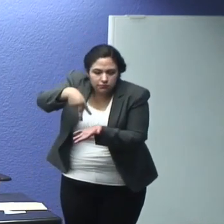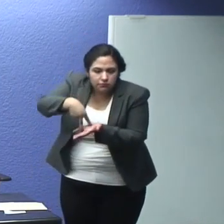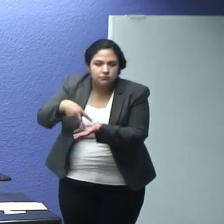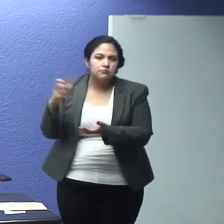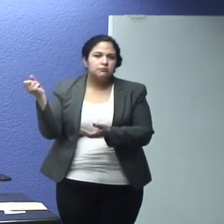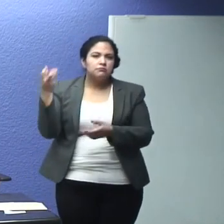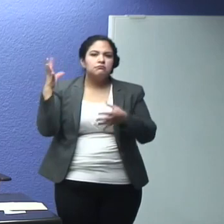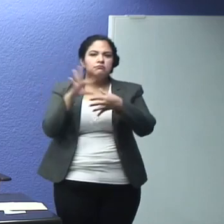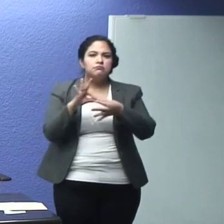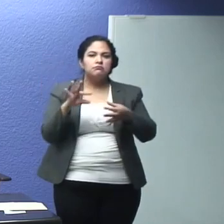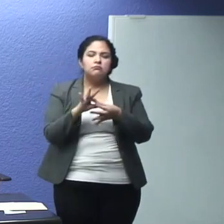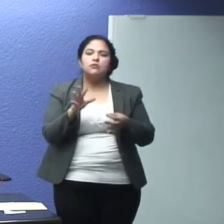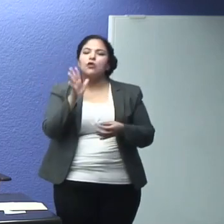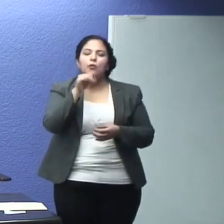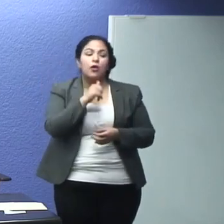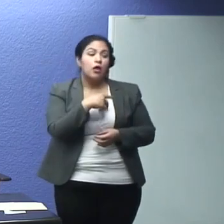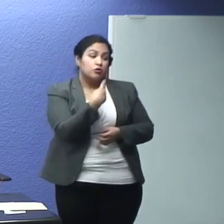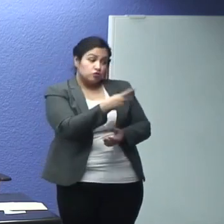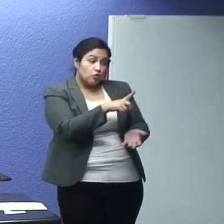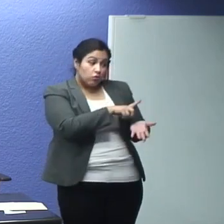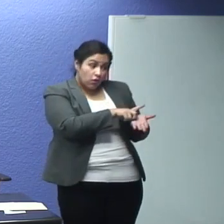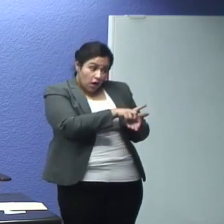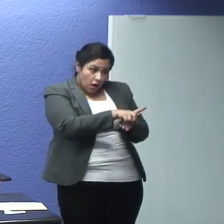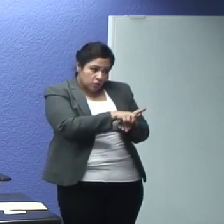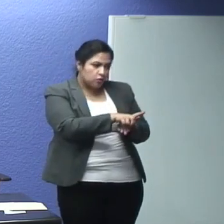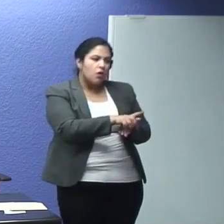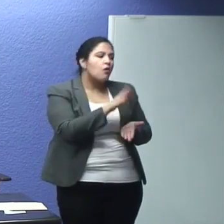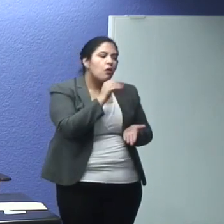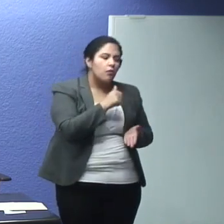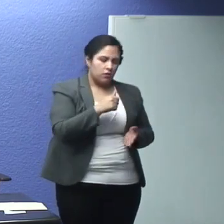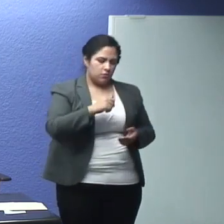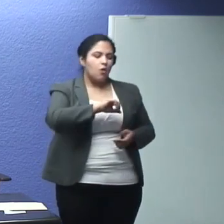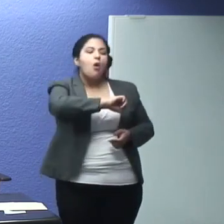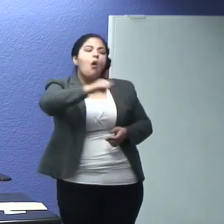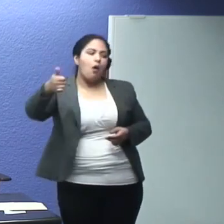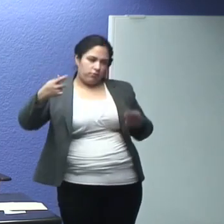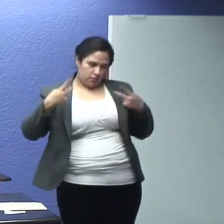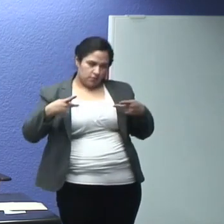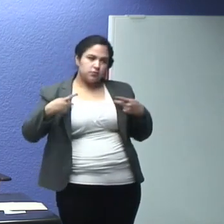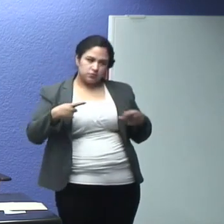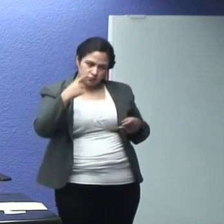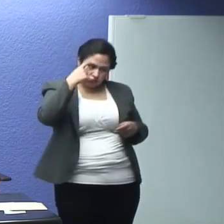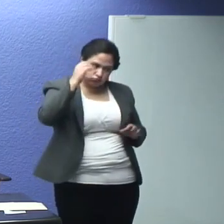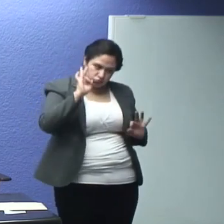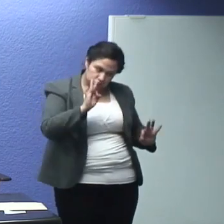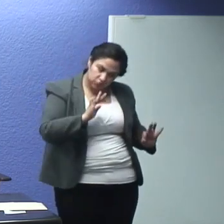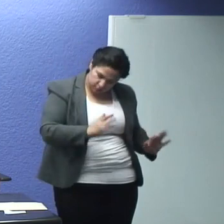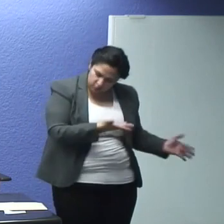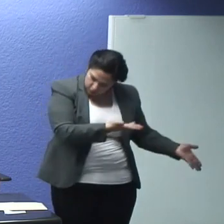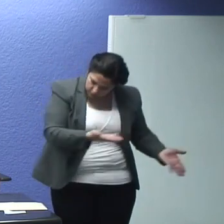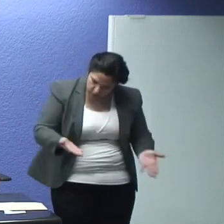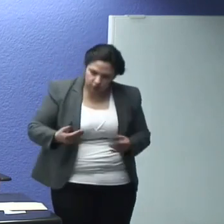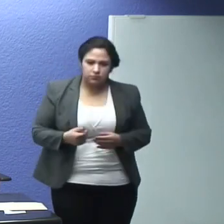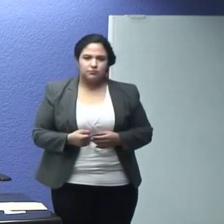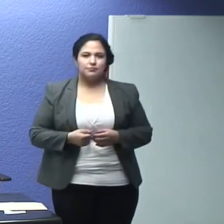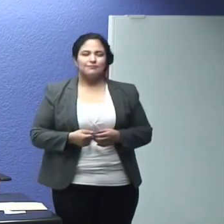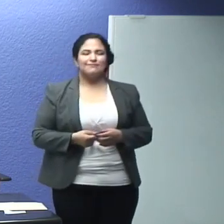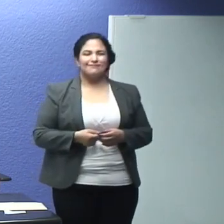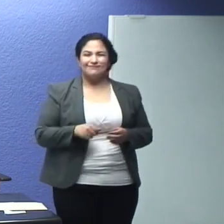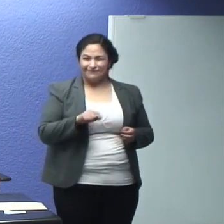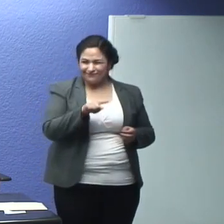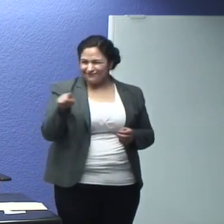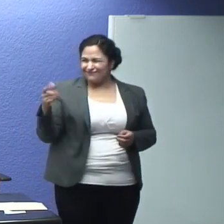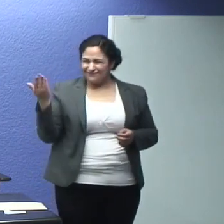sí mismas. Si se fijan y si ustedes recuerdan las exposiciones que se han hecho, todas estas son unas constantes